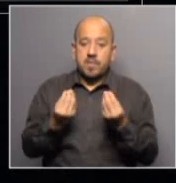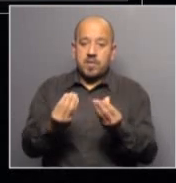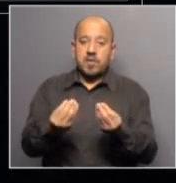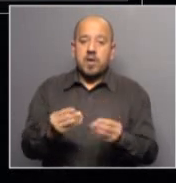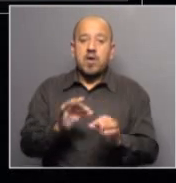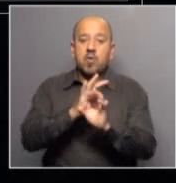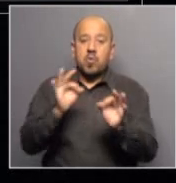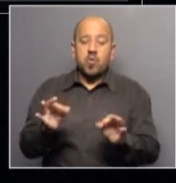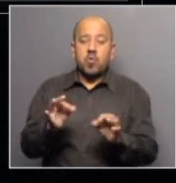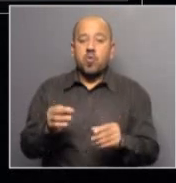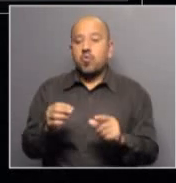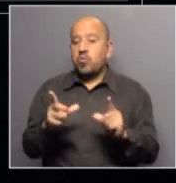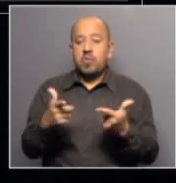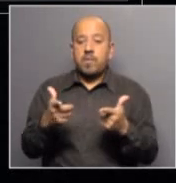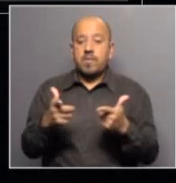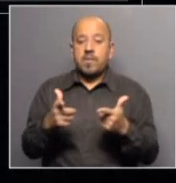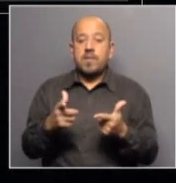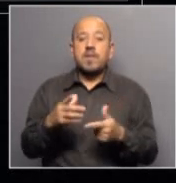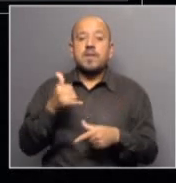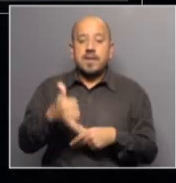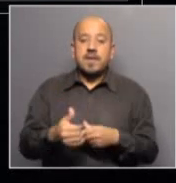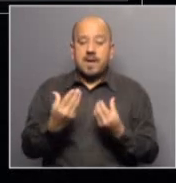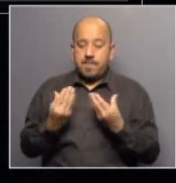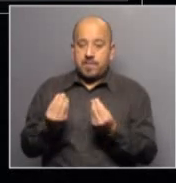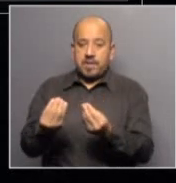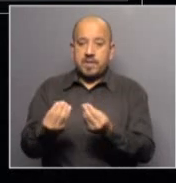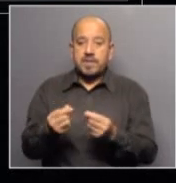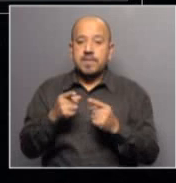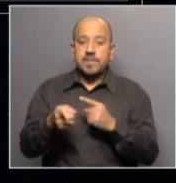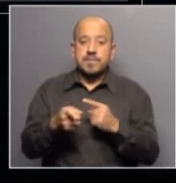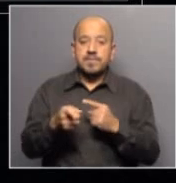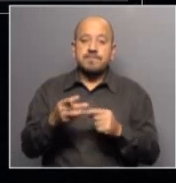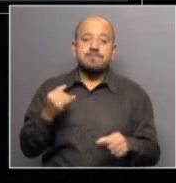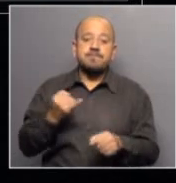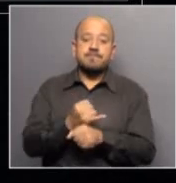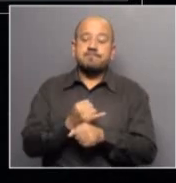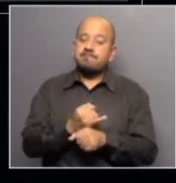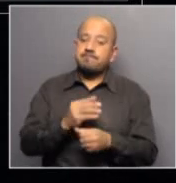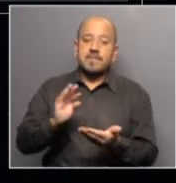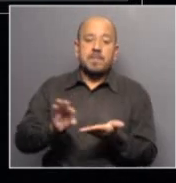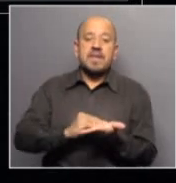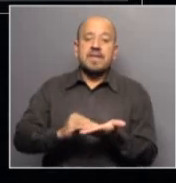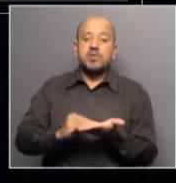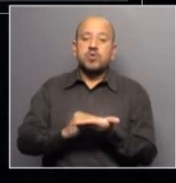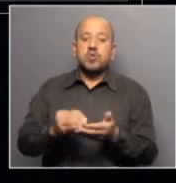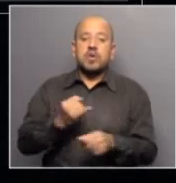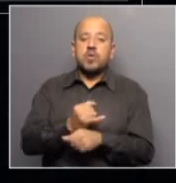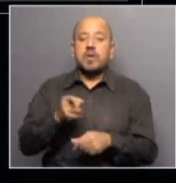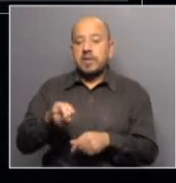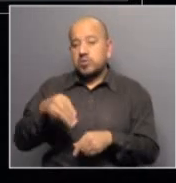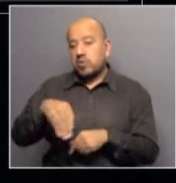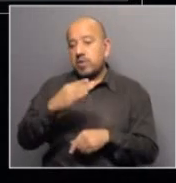o si no estaba registrada y tenía plantas, eso es un fallo administrativo, y eso debería ir al IRCA